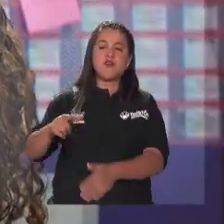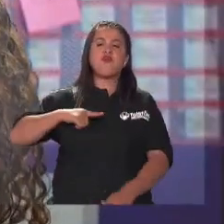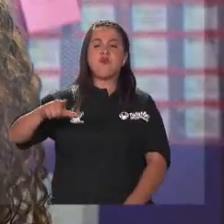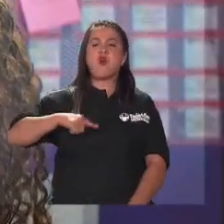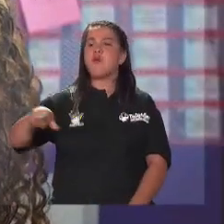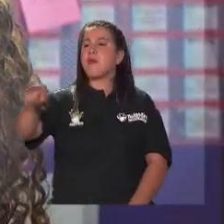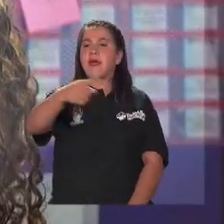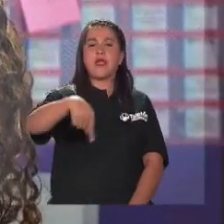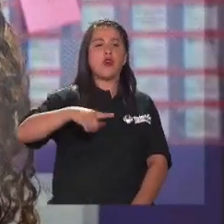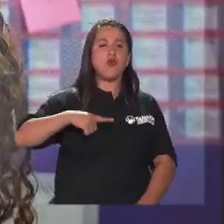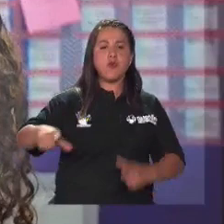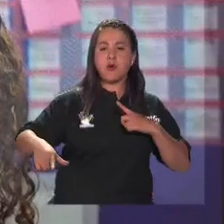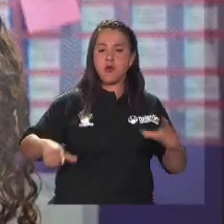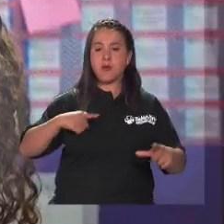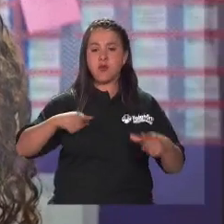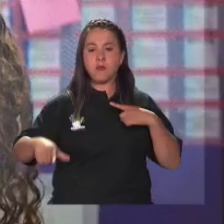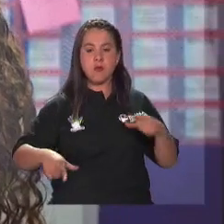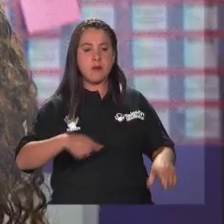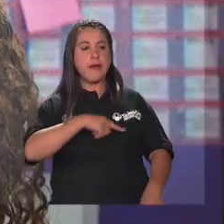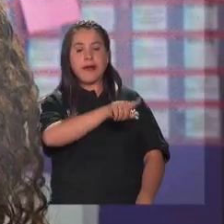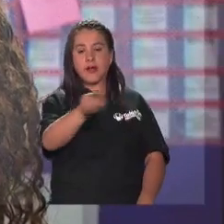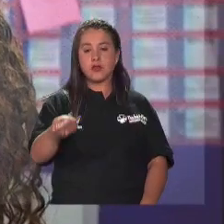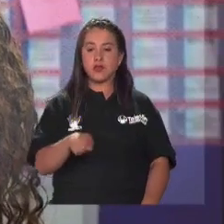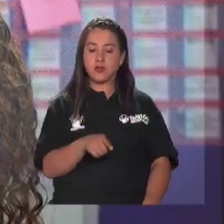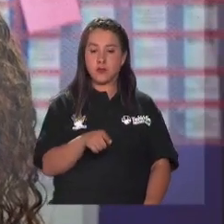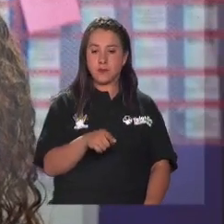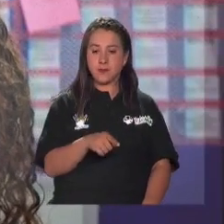a todo el mundo de lo que yo estaba viviendo en ese momento.